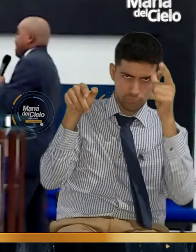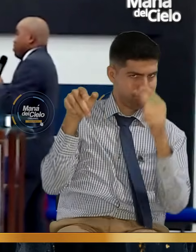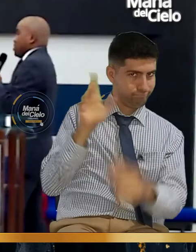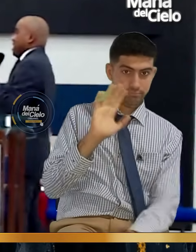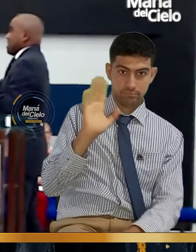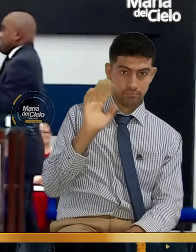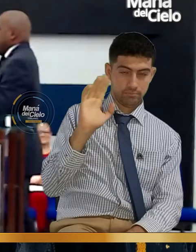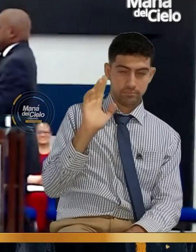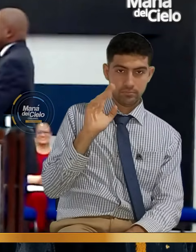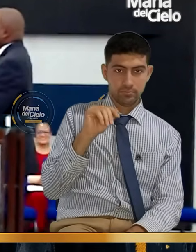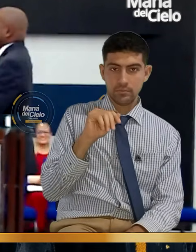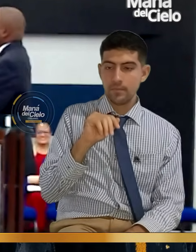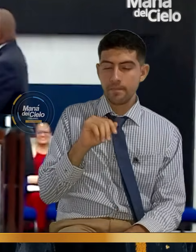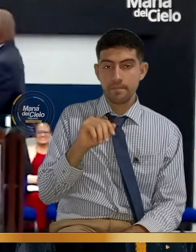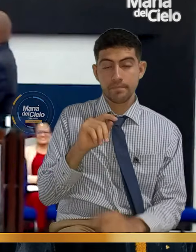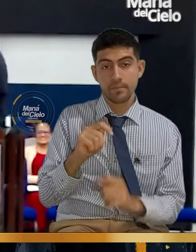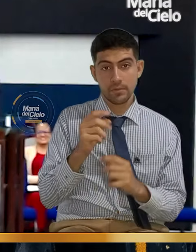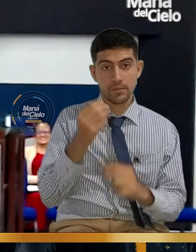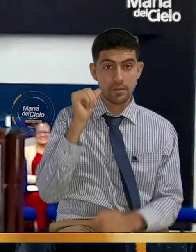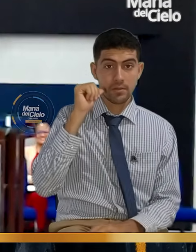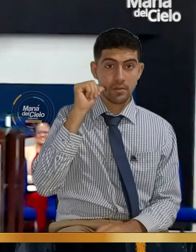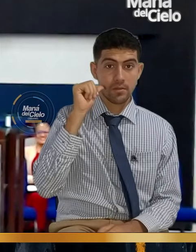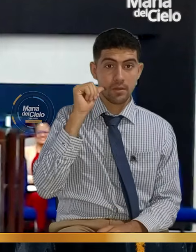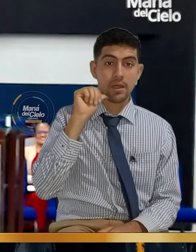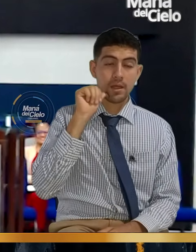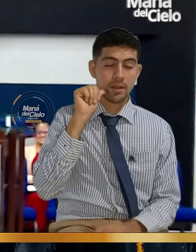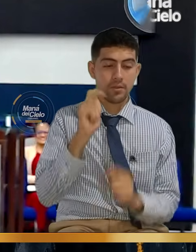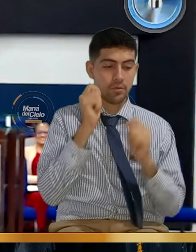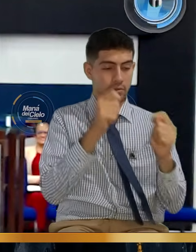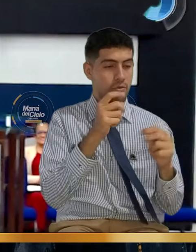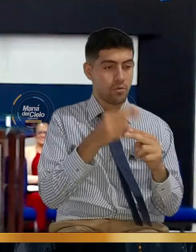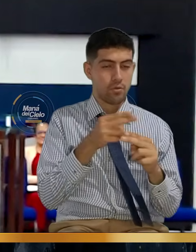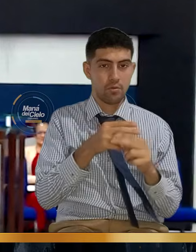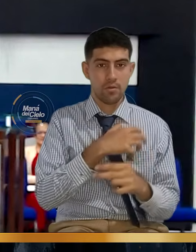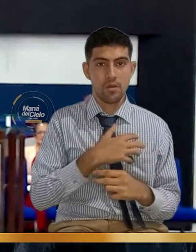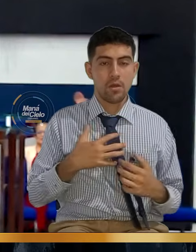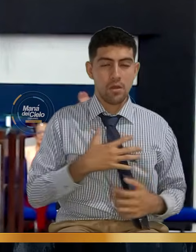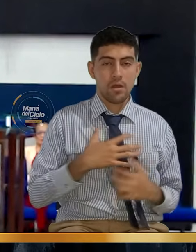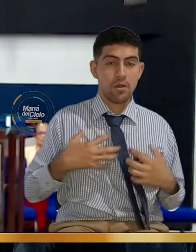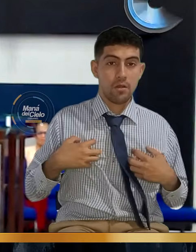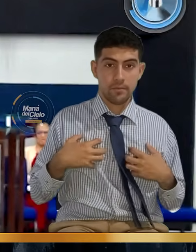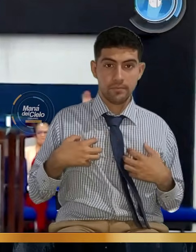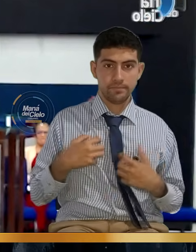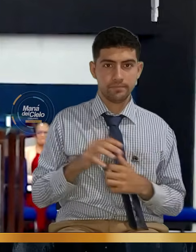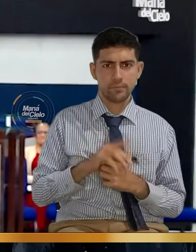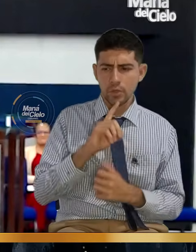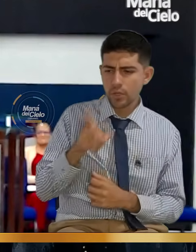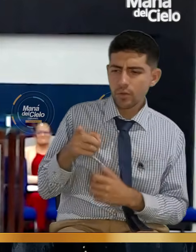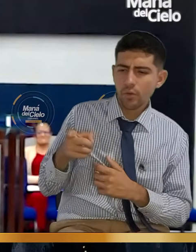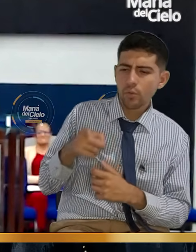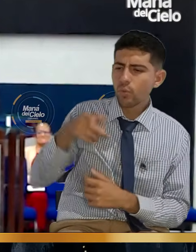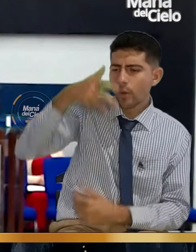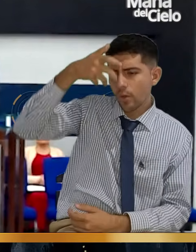le dijo: ciertamente esta es carne de mi carne y hueso de mi hueso. Y le llamó Eva, que quiere